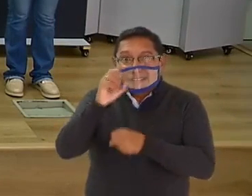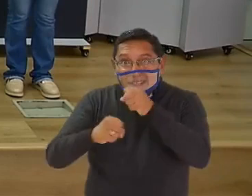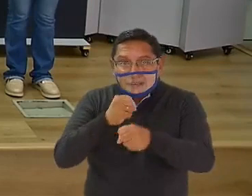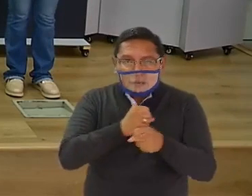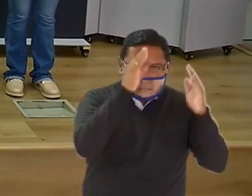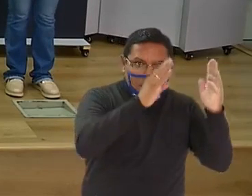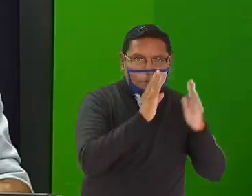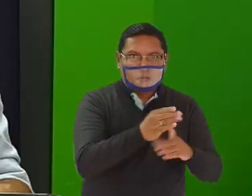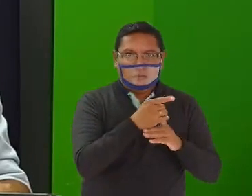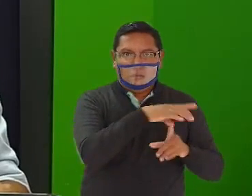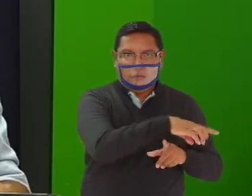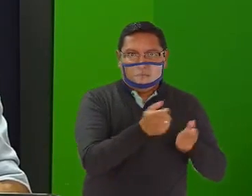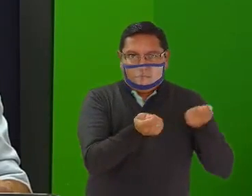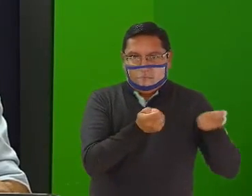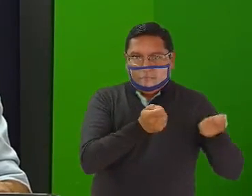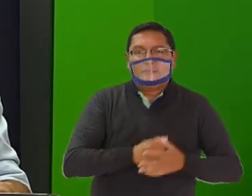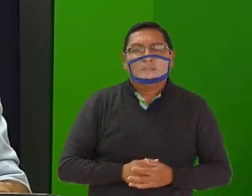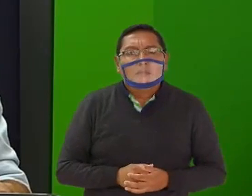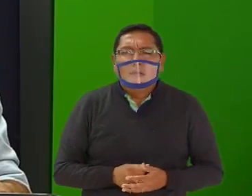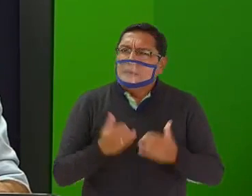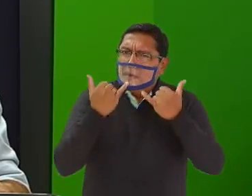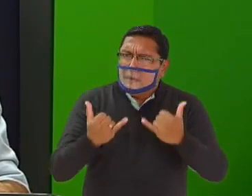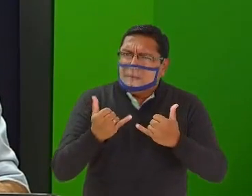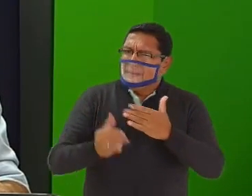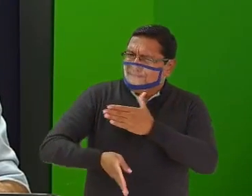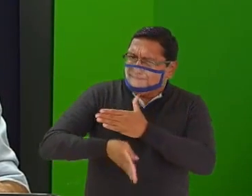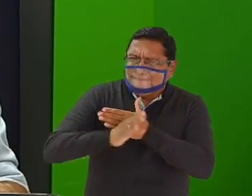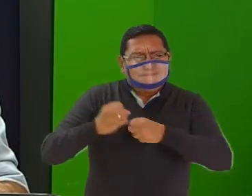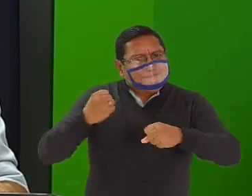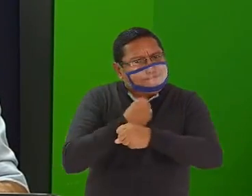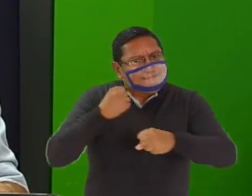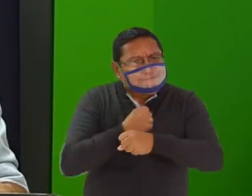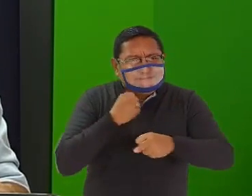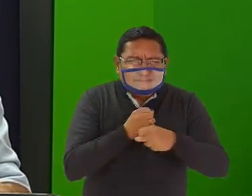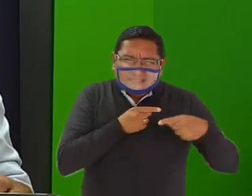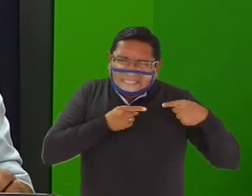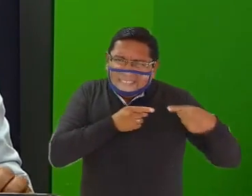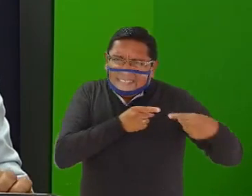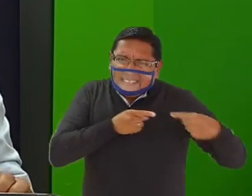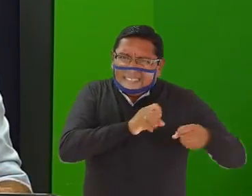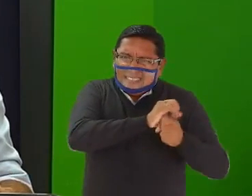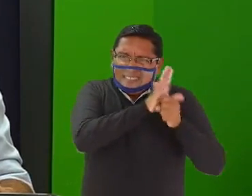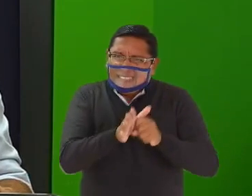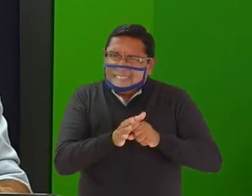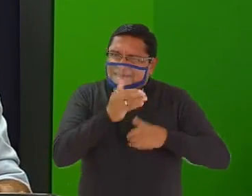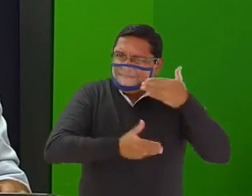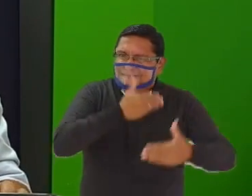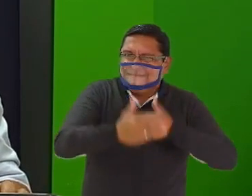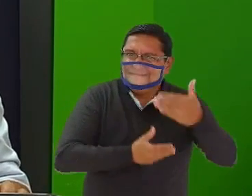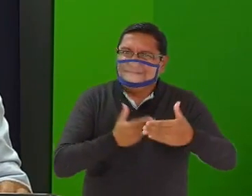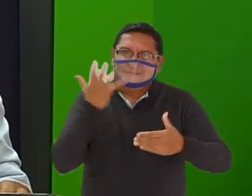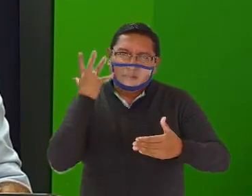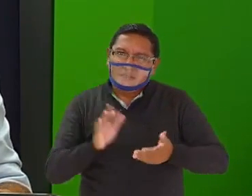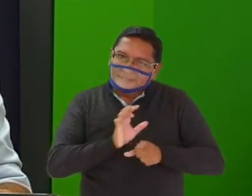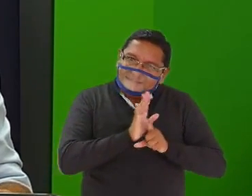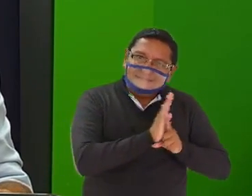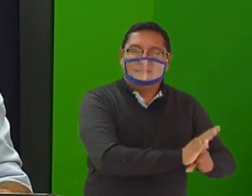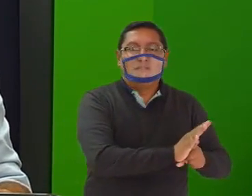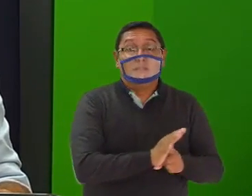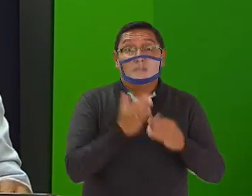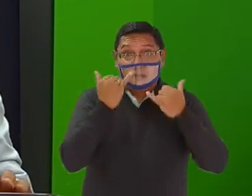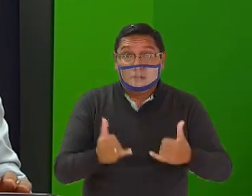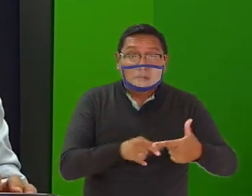60. Seguimos en esta lucha constante por derrotar al virus día a día. Estamos revisando las cifras